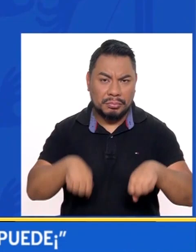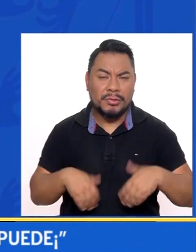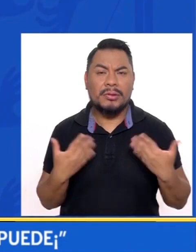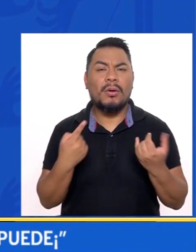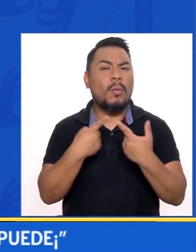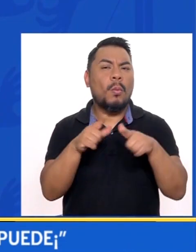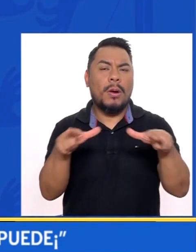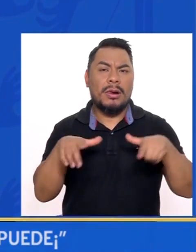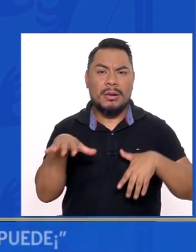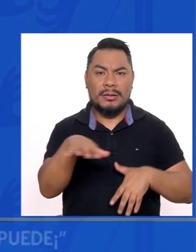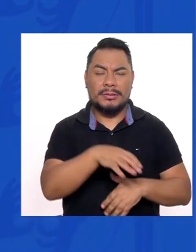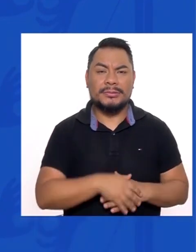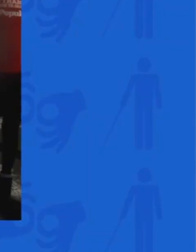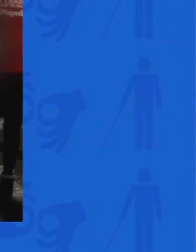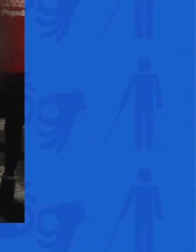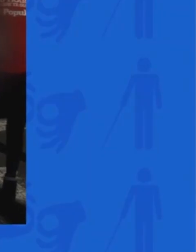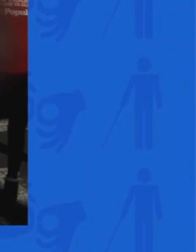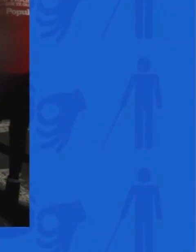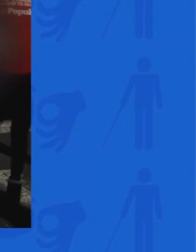En cualquier distrito